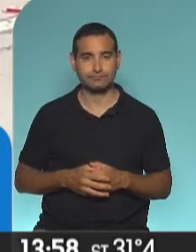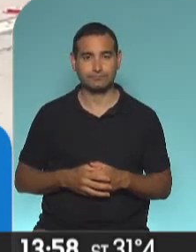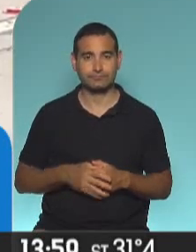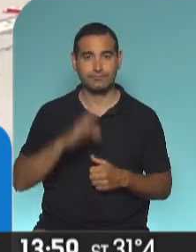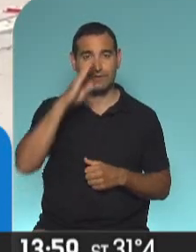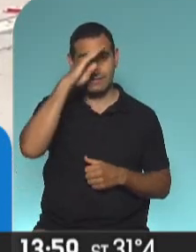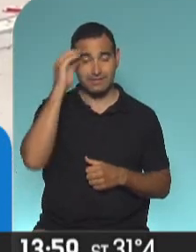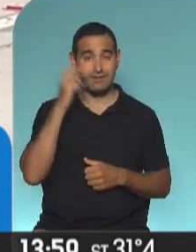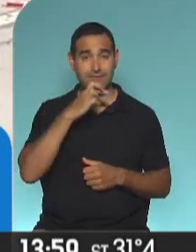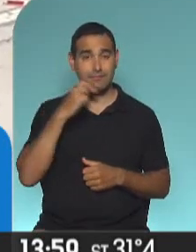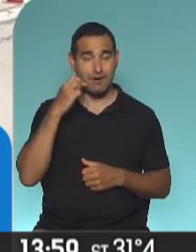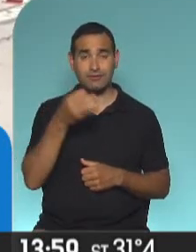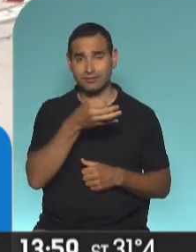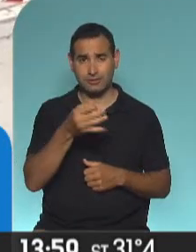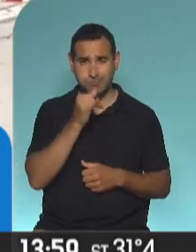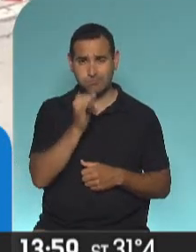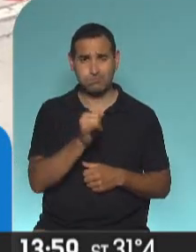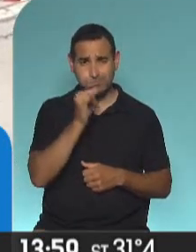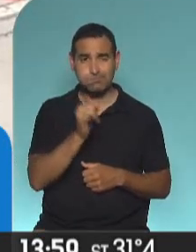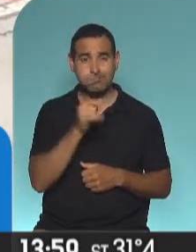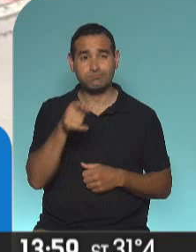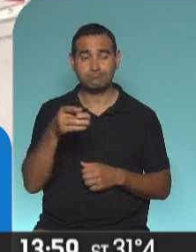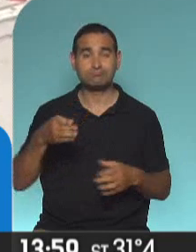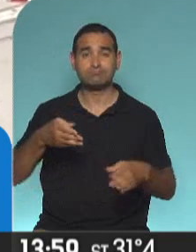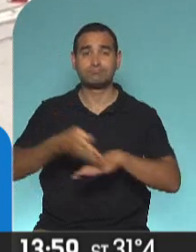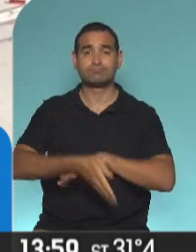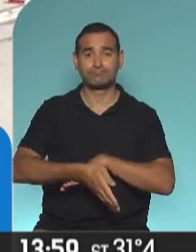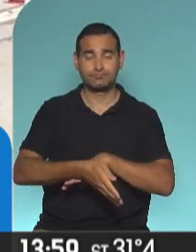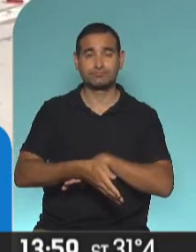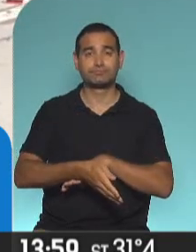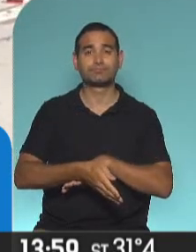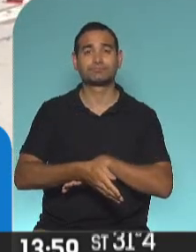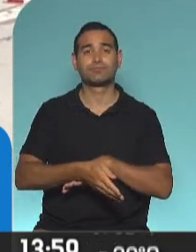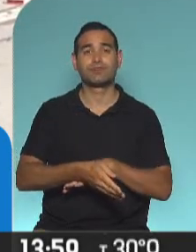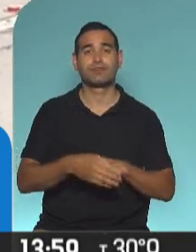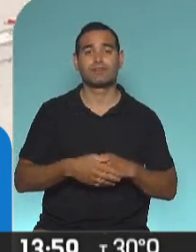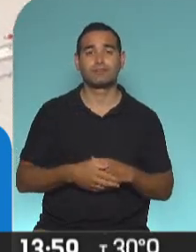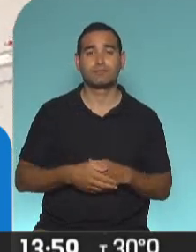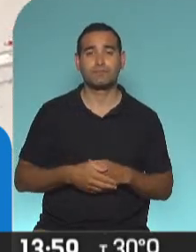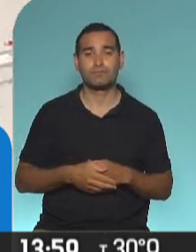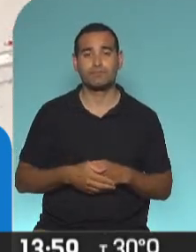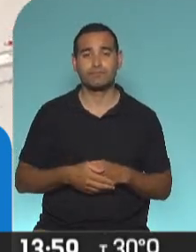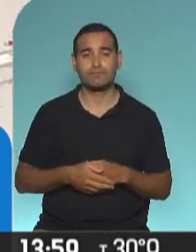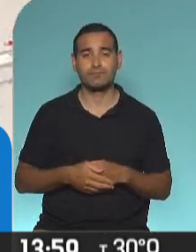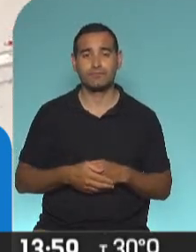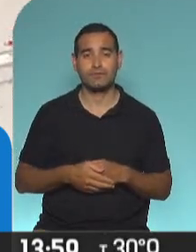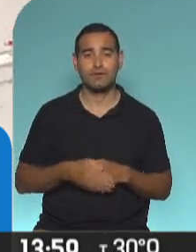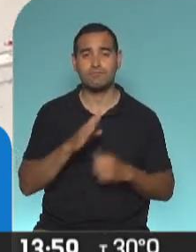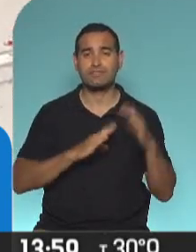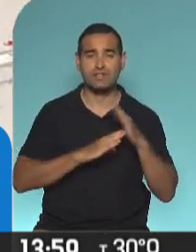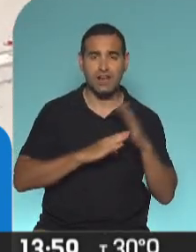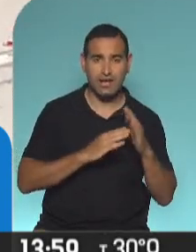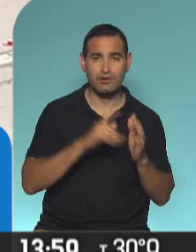Silvia, Pablo, bueno, te habíamos contado el ingreso justamente al velorio. En la salida anterior de Mascherano,